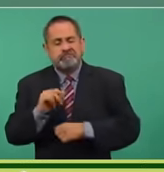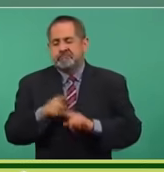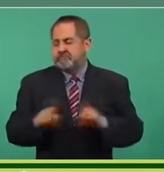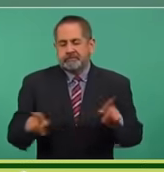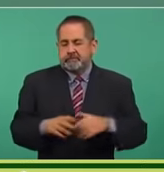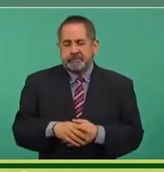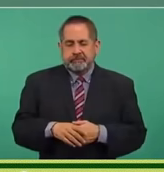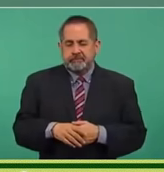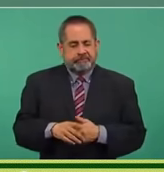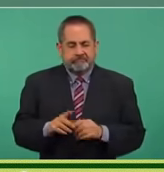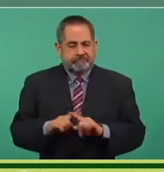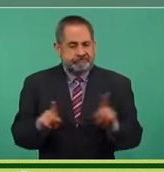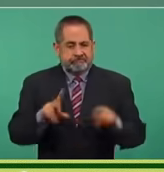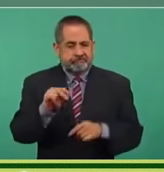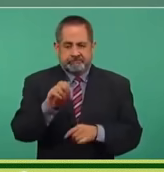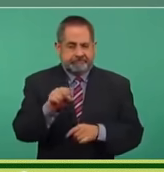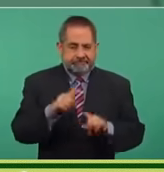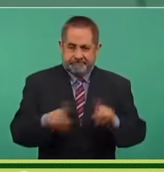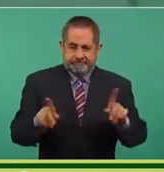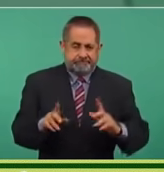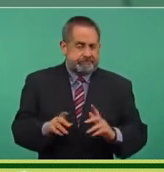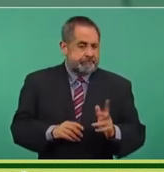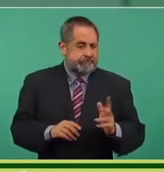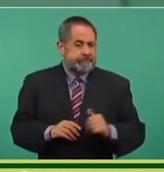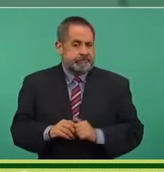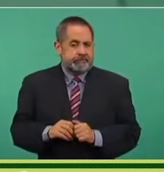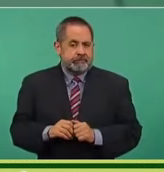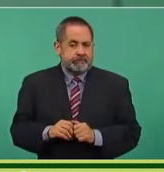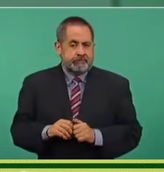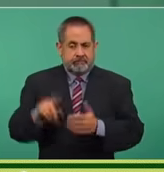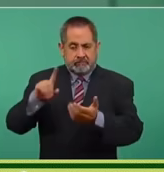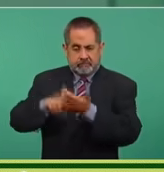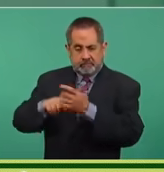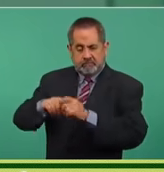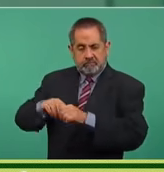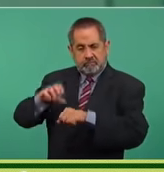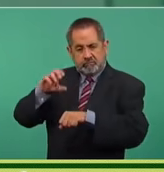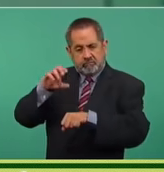son sinónimos de cultura